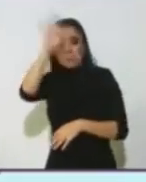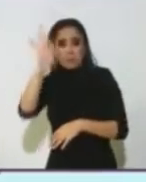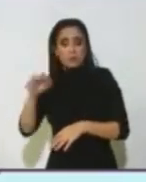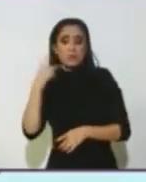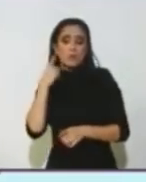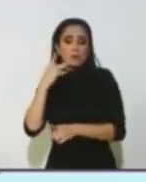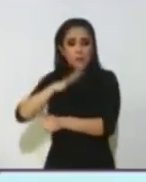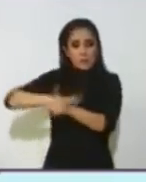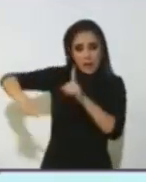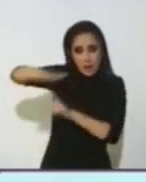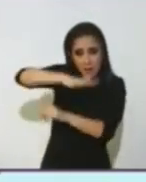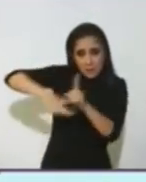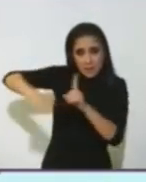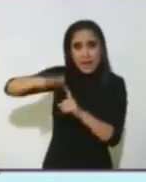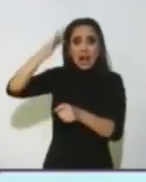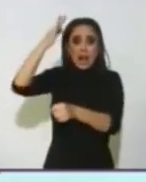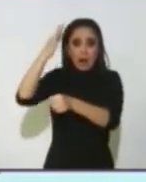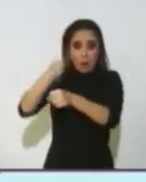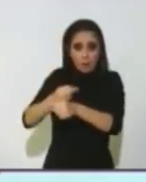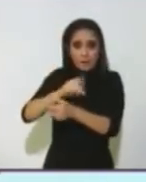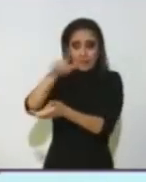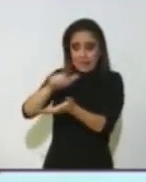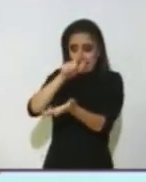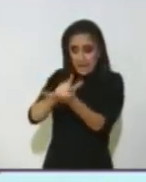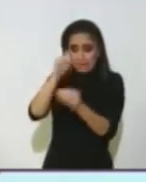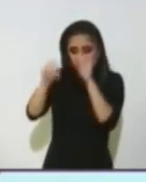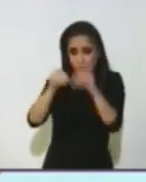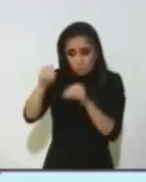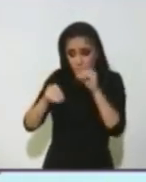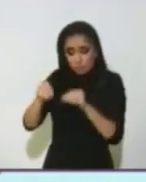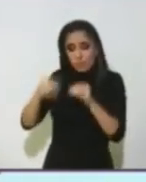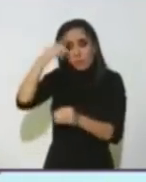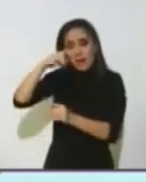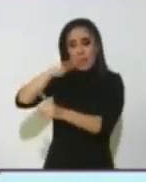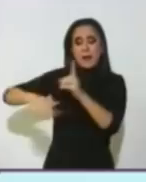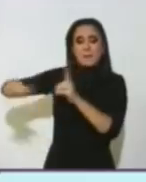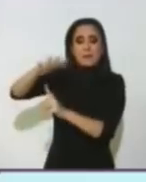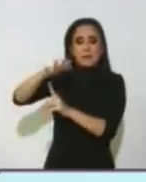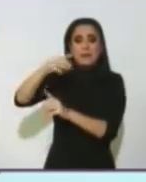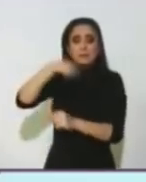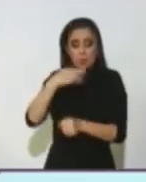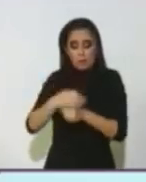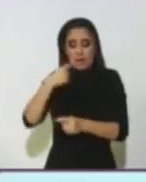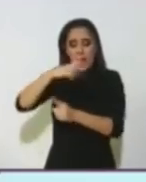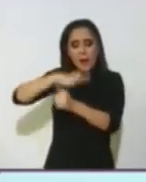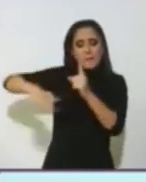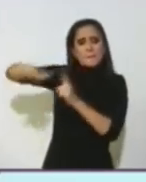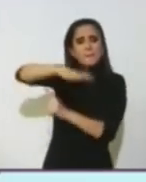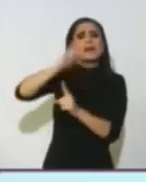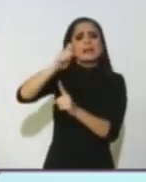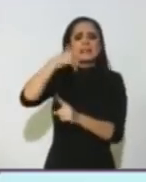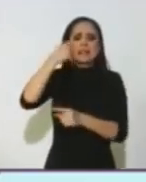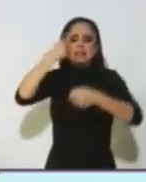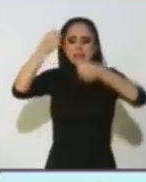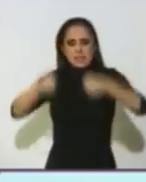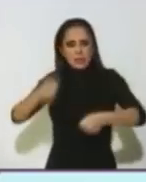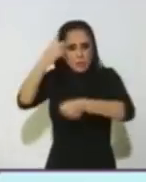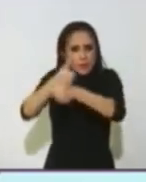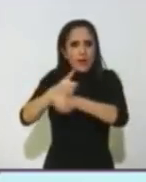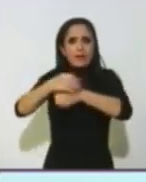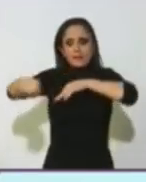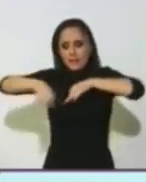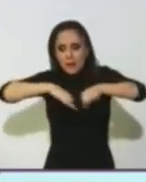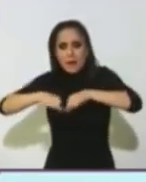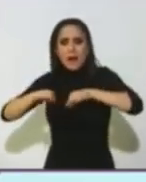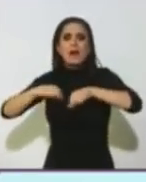sea hoy una realidad de nuestro país para nosotros medio ambiente significa seguridad salud empleo y